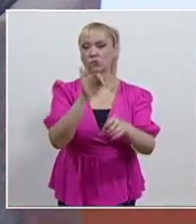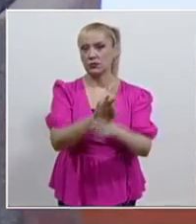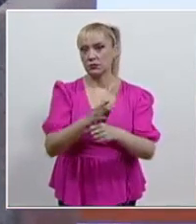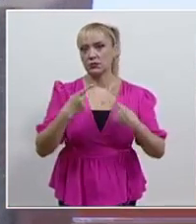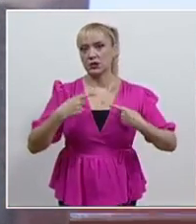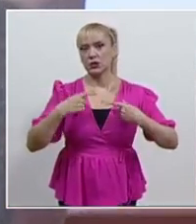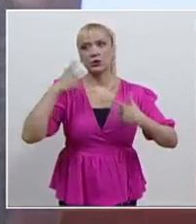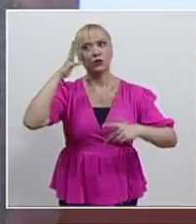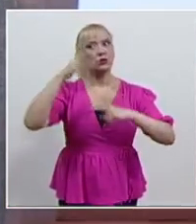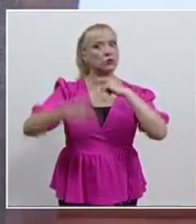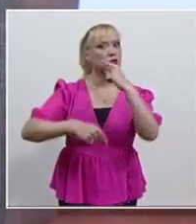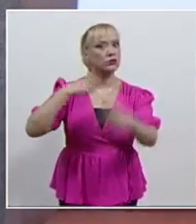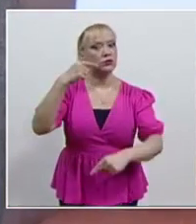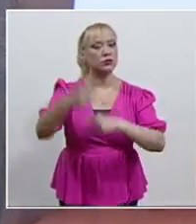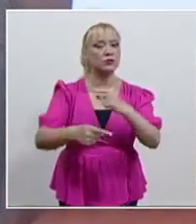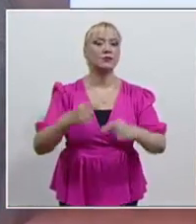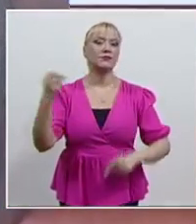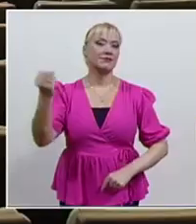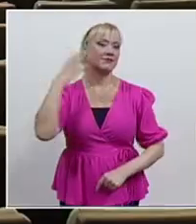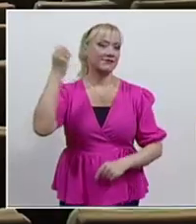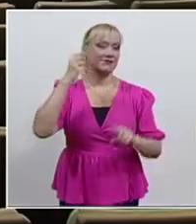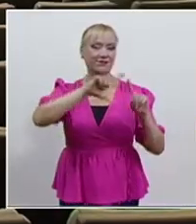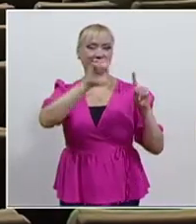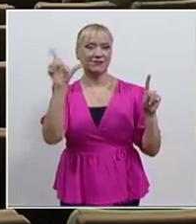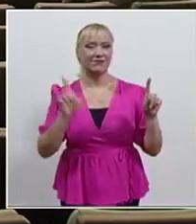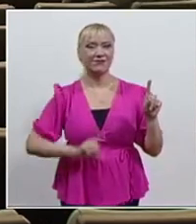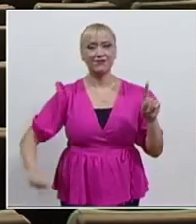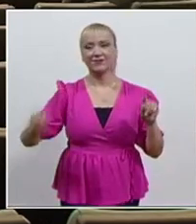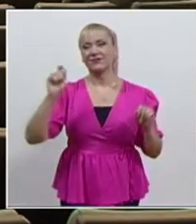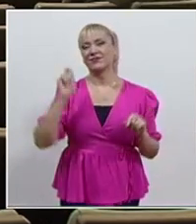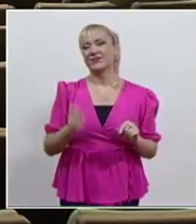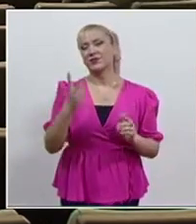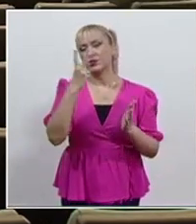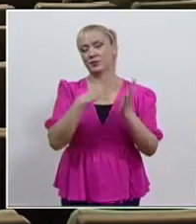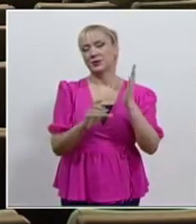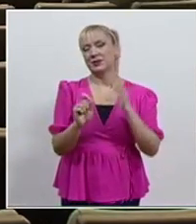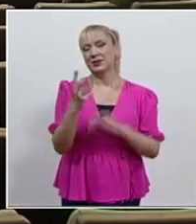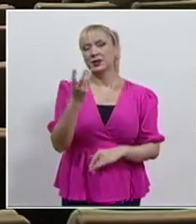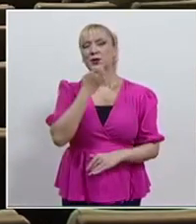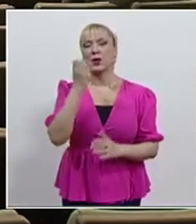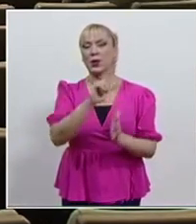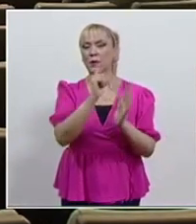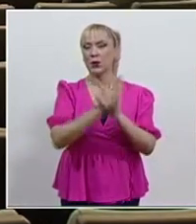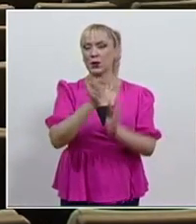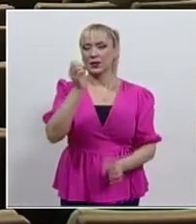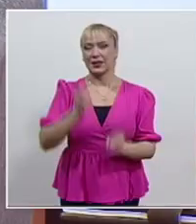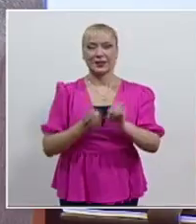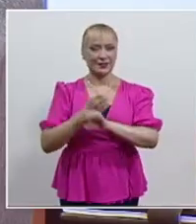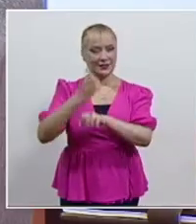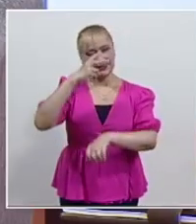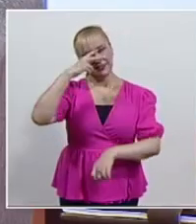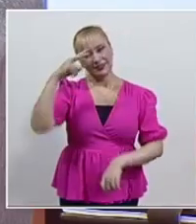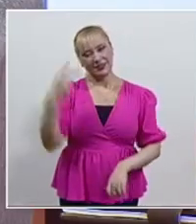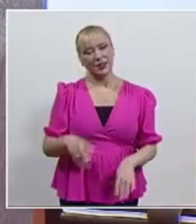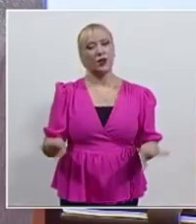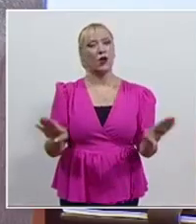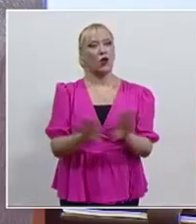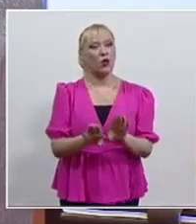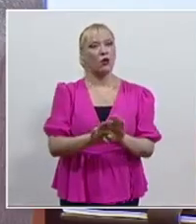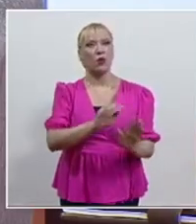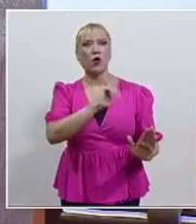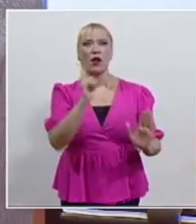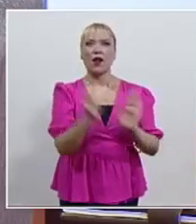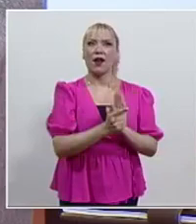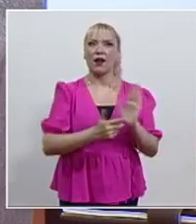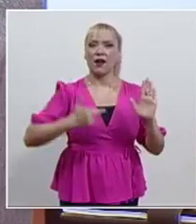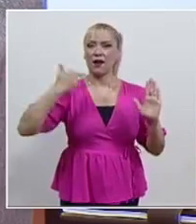del Congreso Nacional Federalismo Judicial 2023 en la Escuela Judicial del Estado de México, subrayó que uno de los retos centrales